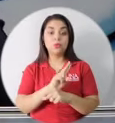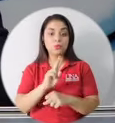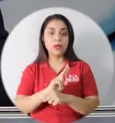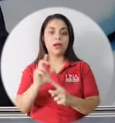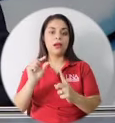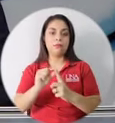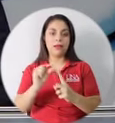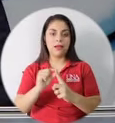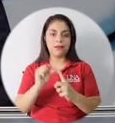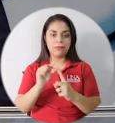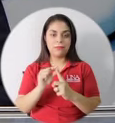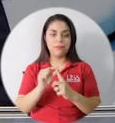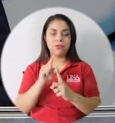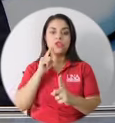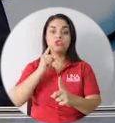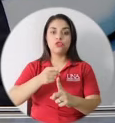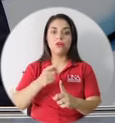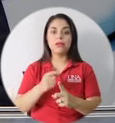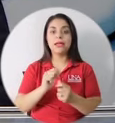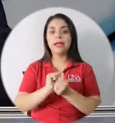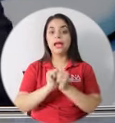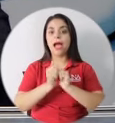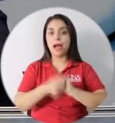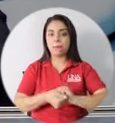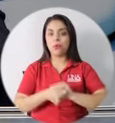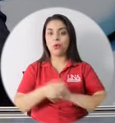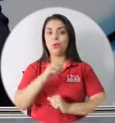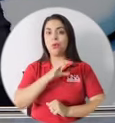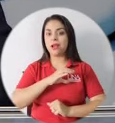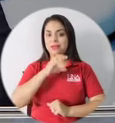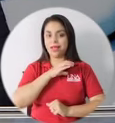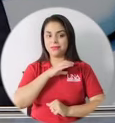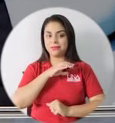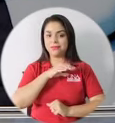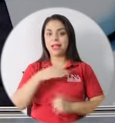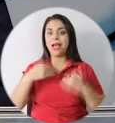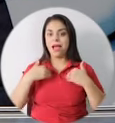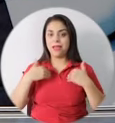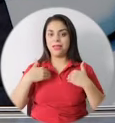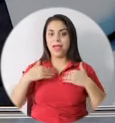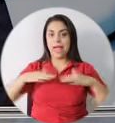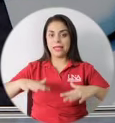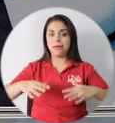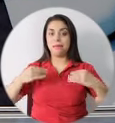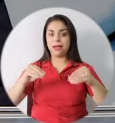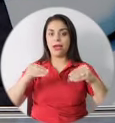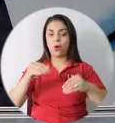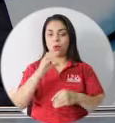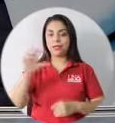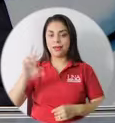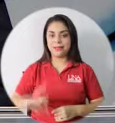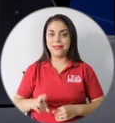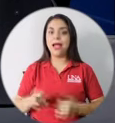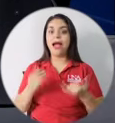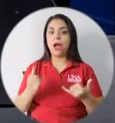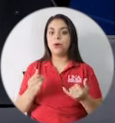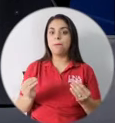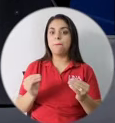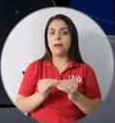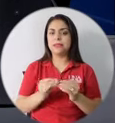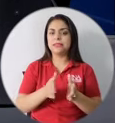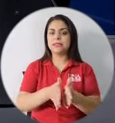de la palabra, uh-huh, también con el cambio cualitativo que tiene el mercado costarricense. Que se ha vuelto más